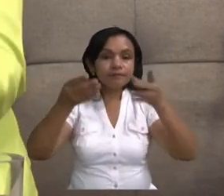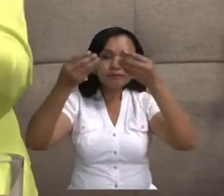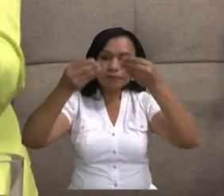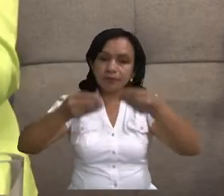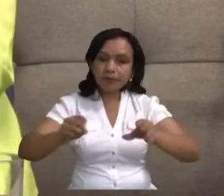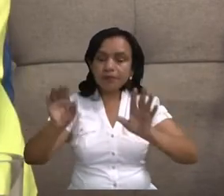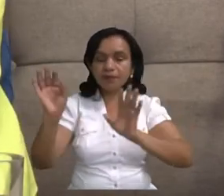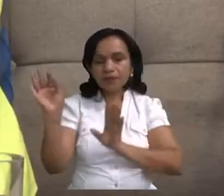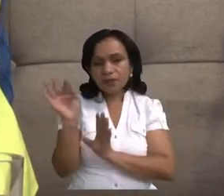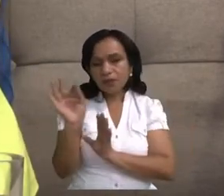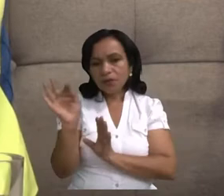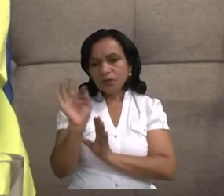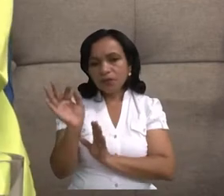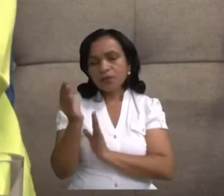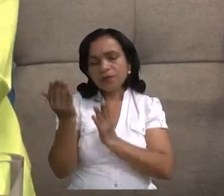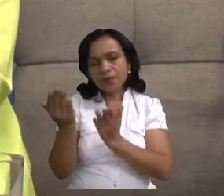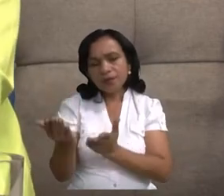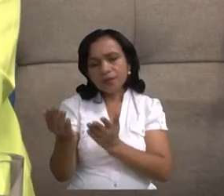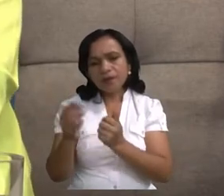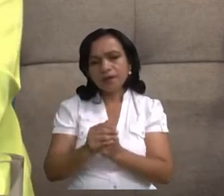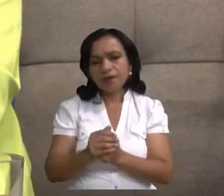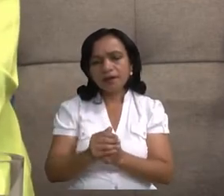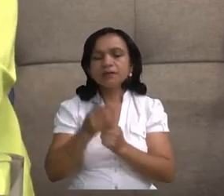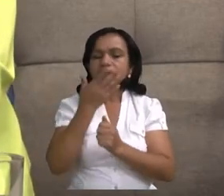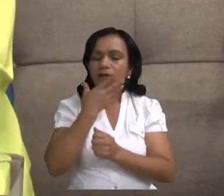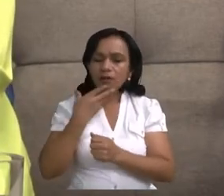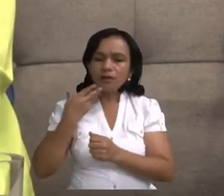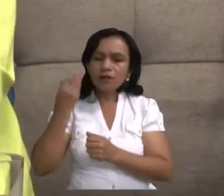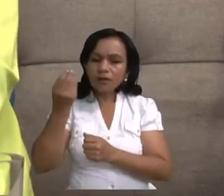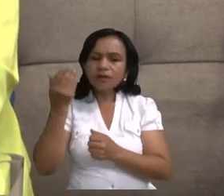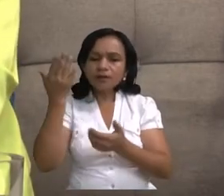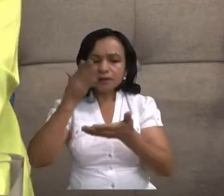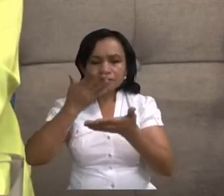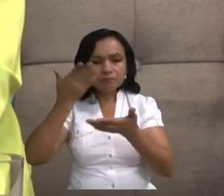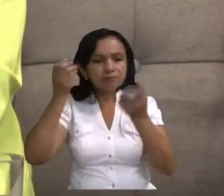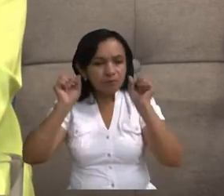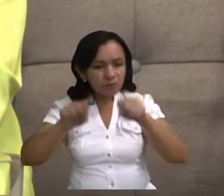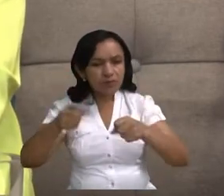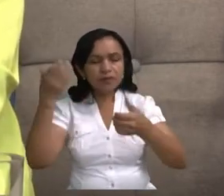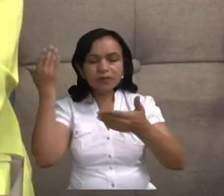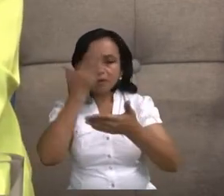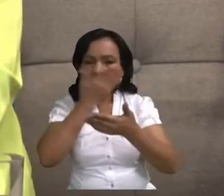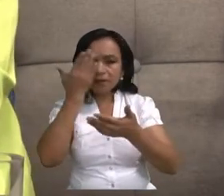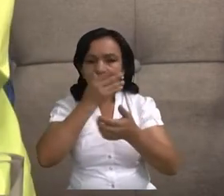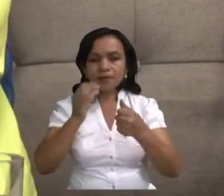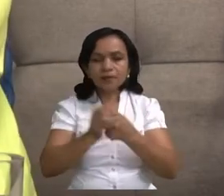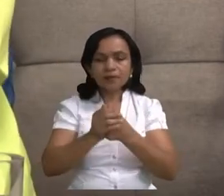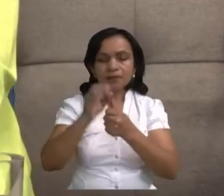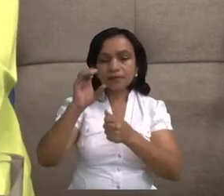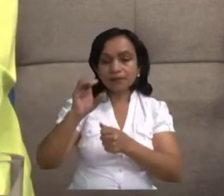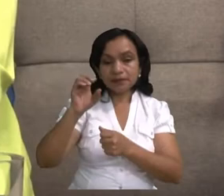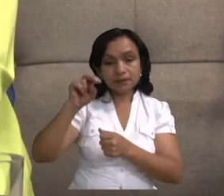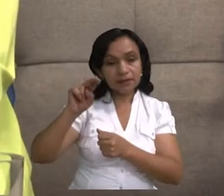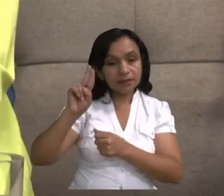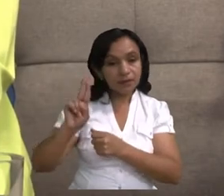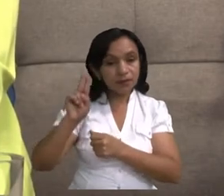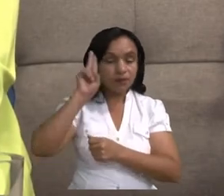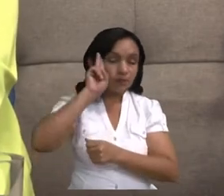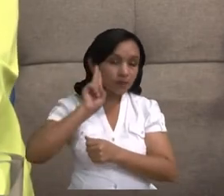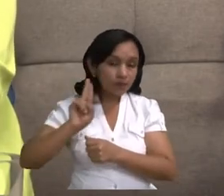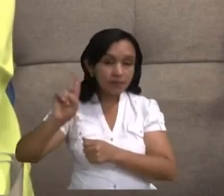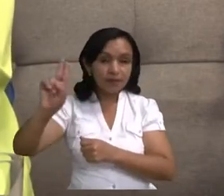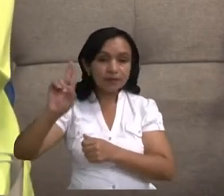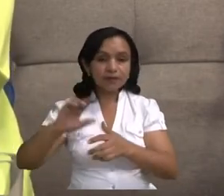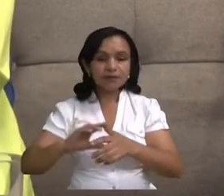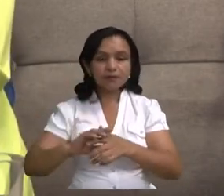de esa manera pues también darle las condiciones a los jóvenes. En este sentido, desde el Consejo Nacional de Universidades se prioriza